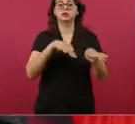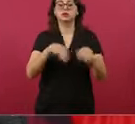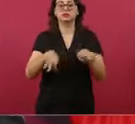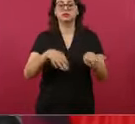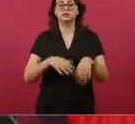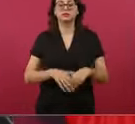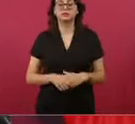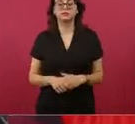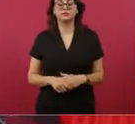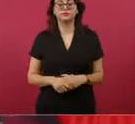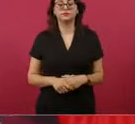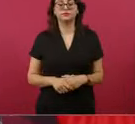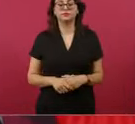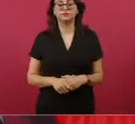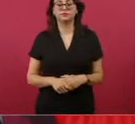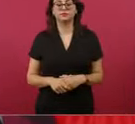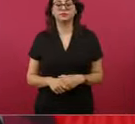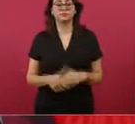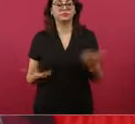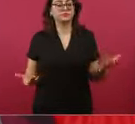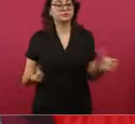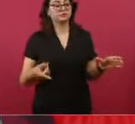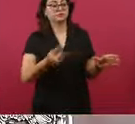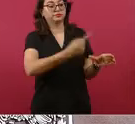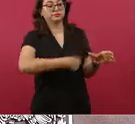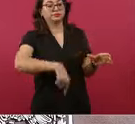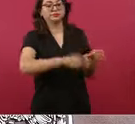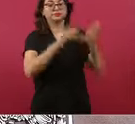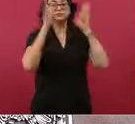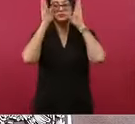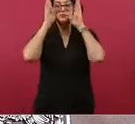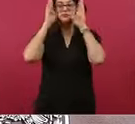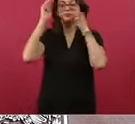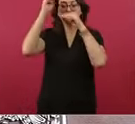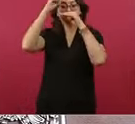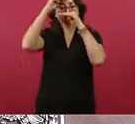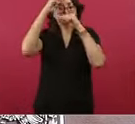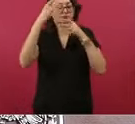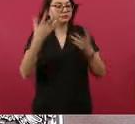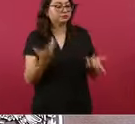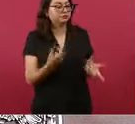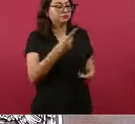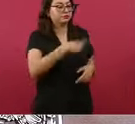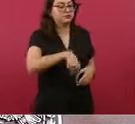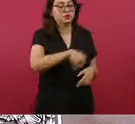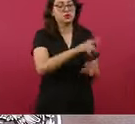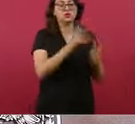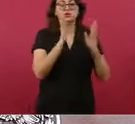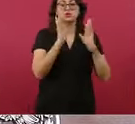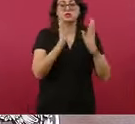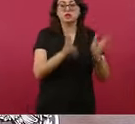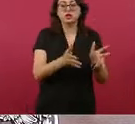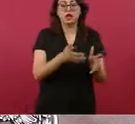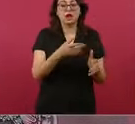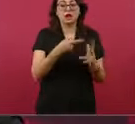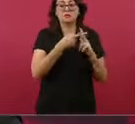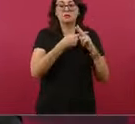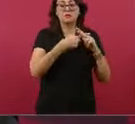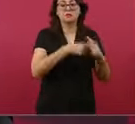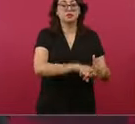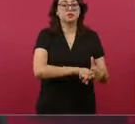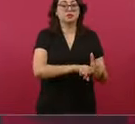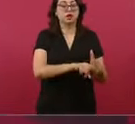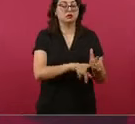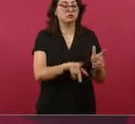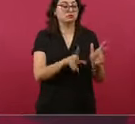caso del bloque conservador están hablando de los procesos para elegir o